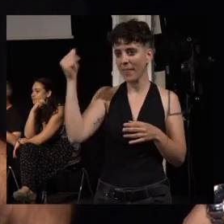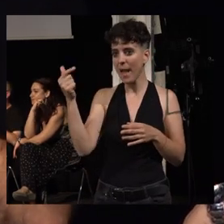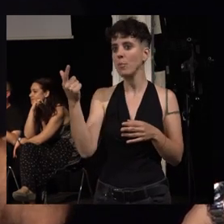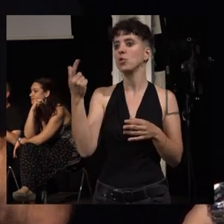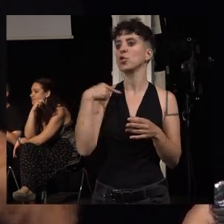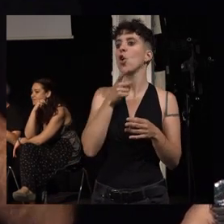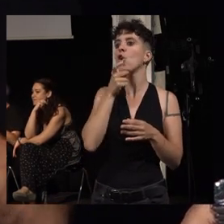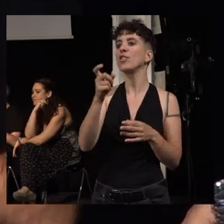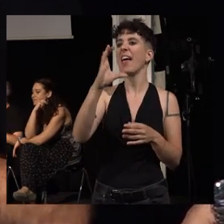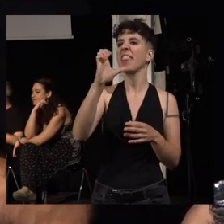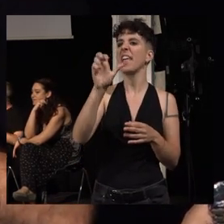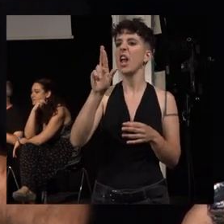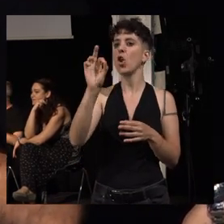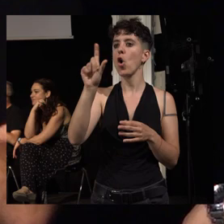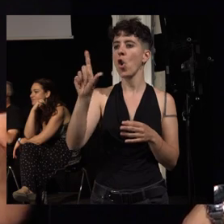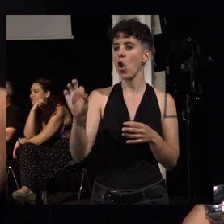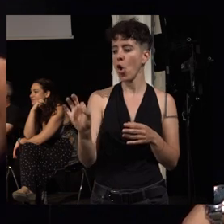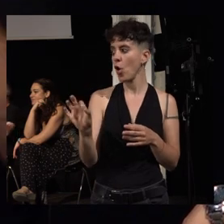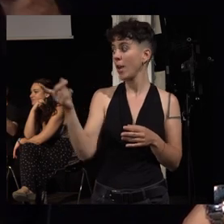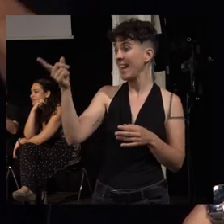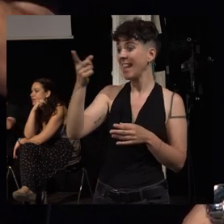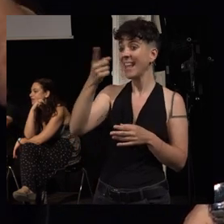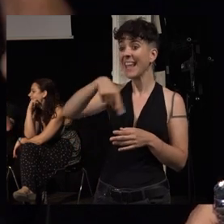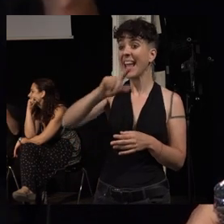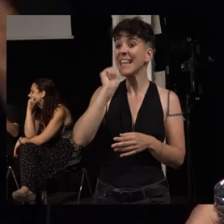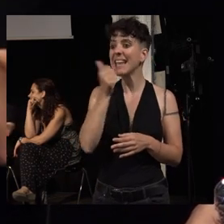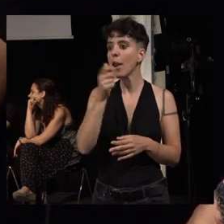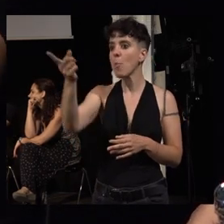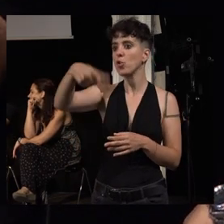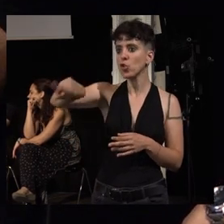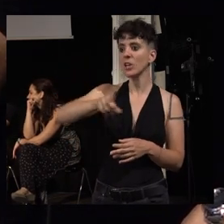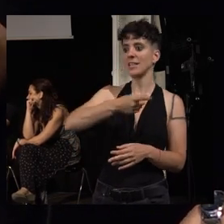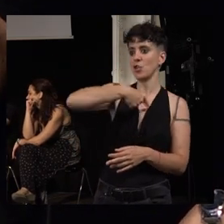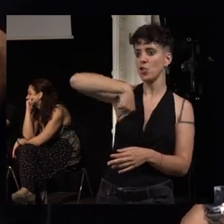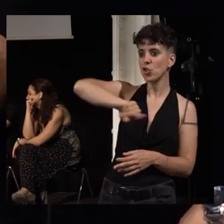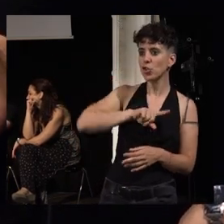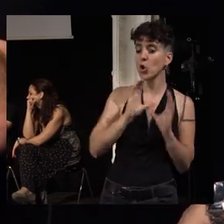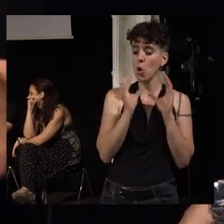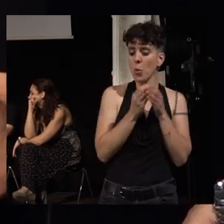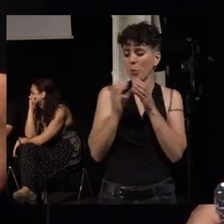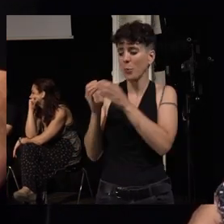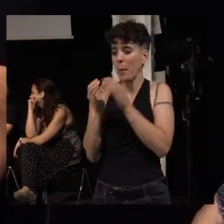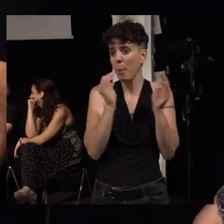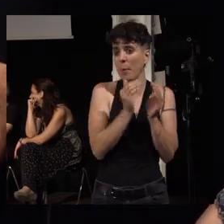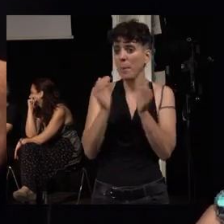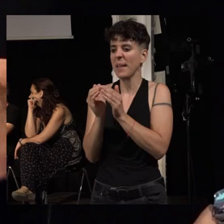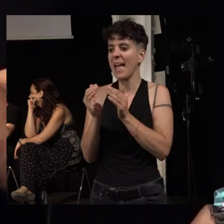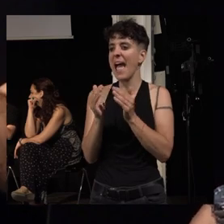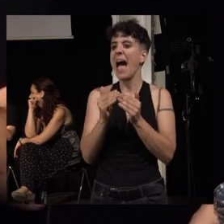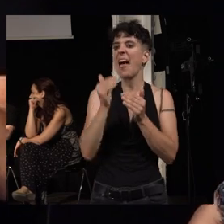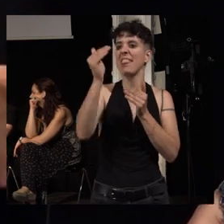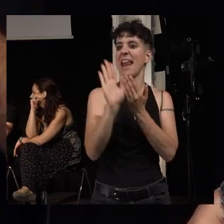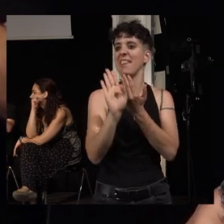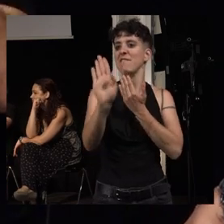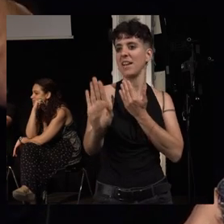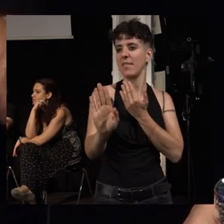toda esta gente que ahora tiene plazas y por ahí. Y fuisteis vosotras y fuimos todos nosotros, esos grupos muy pequeñitos, La Acera de Enfrente, es